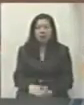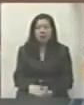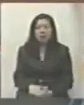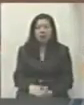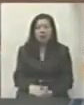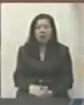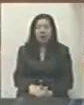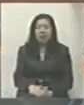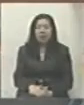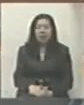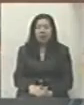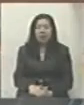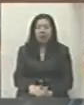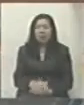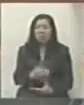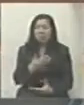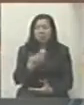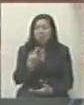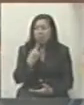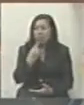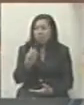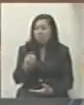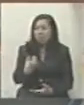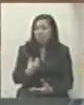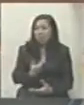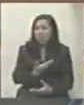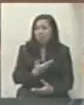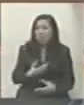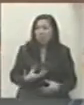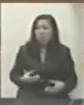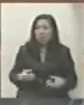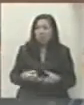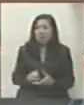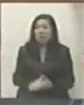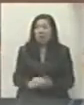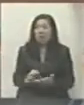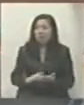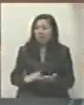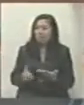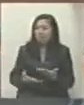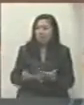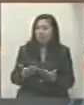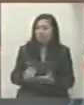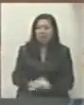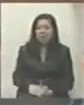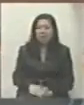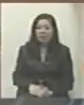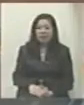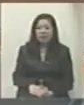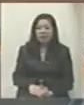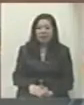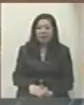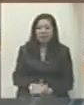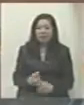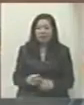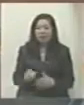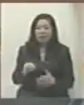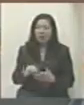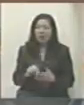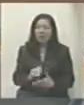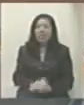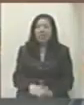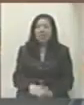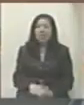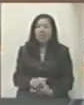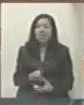por eso que sería bueno que nos digan los miembros de la Comisión si es factible partir de una base.